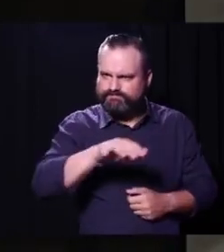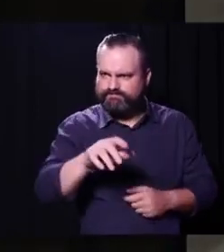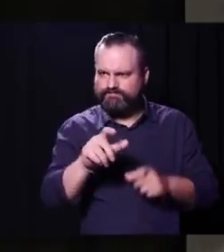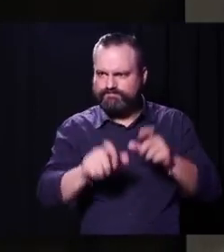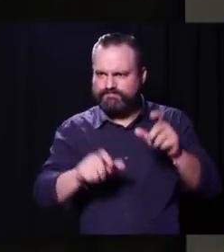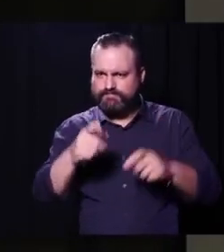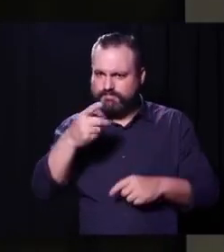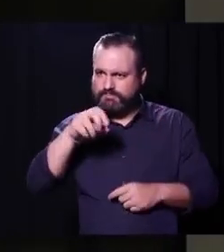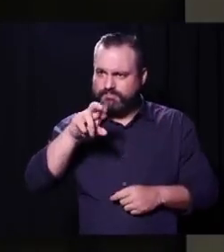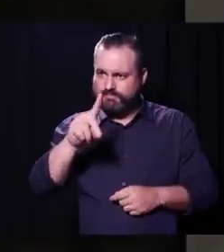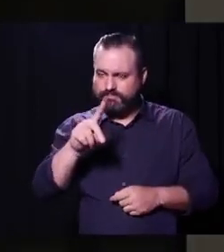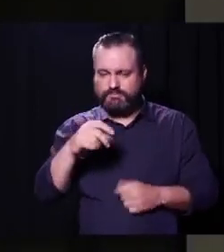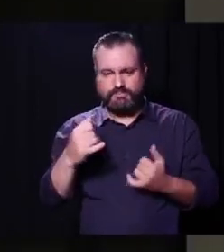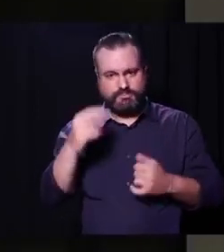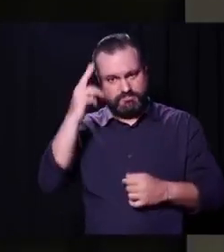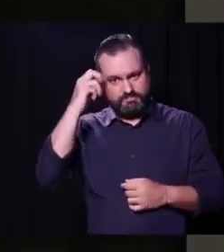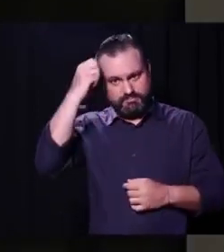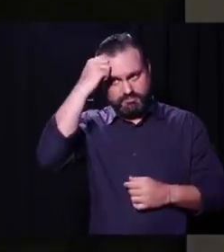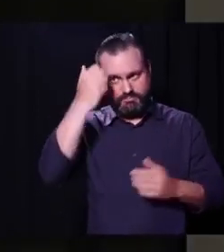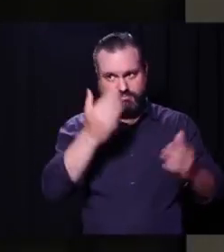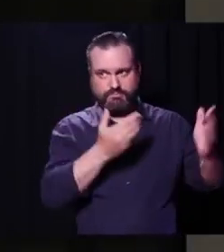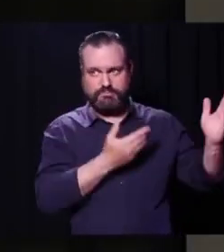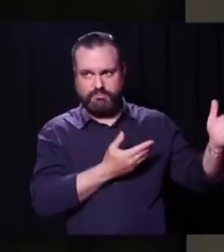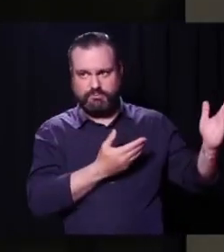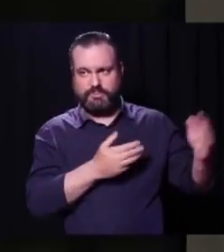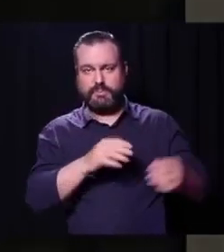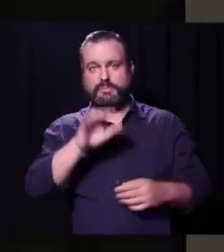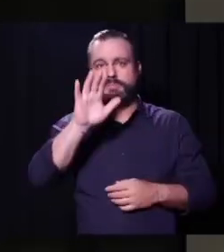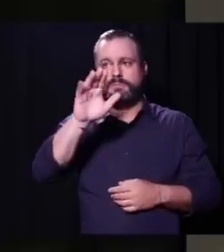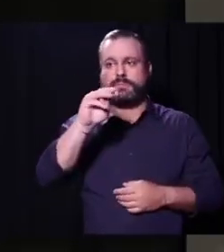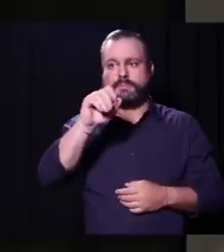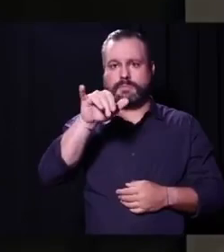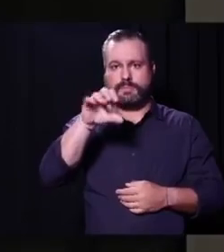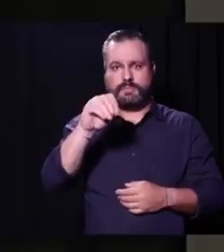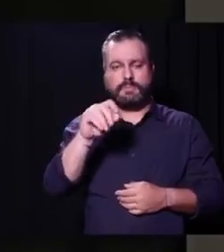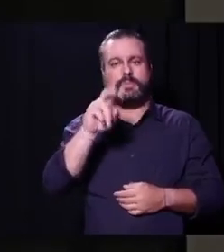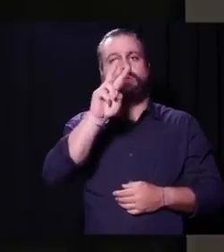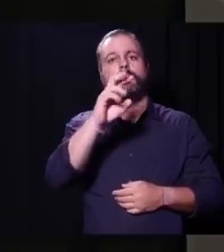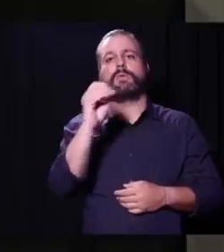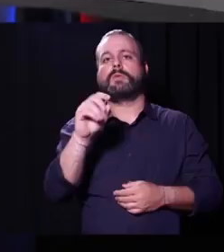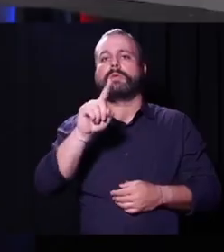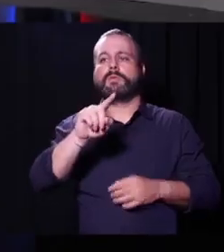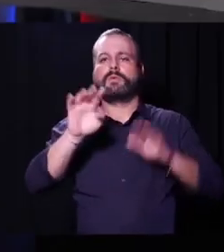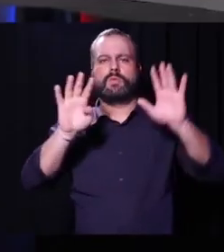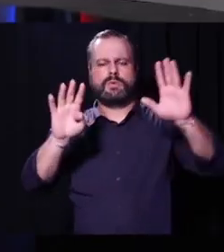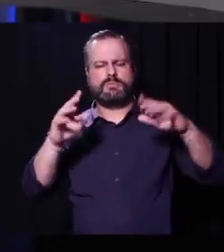con Nito Cortizo triunfa el 5 de mayo del 2019. Muchas gracias.